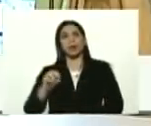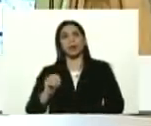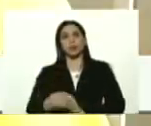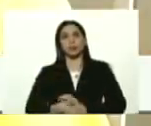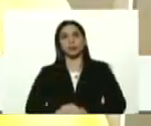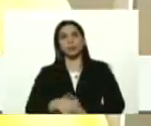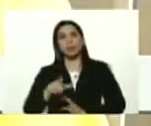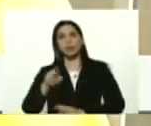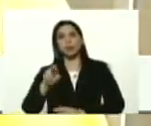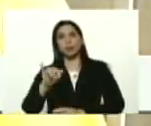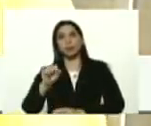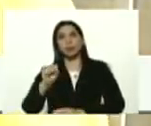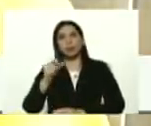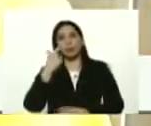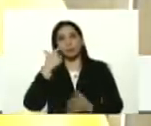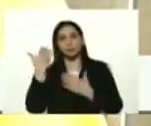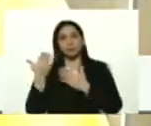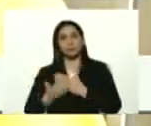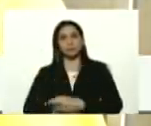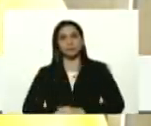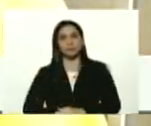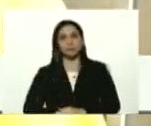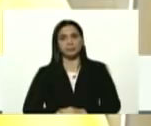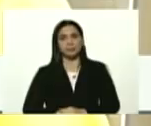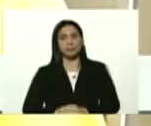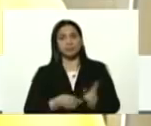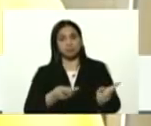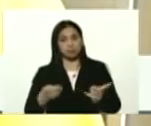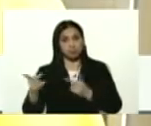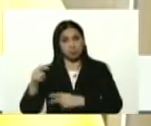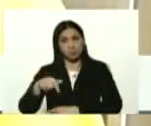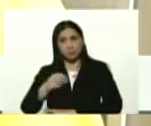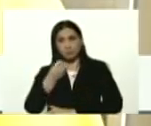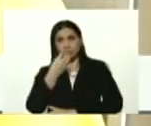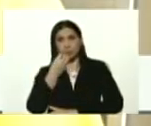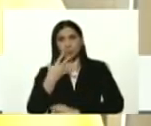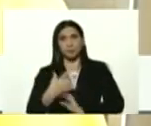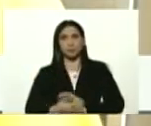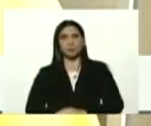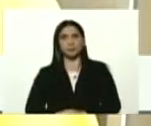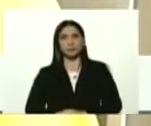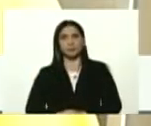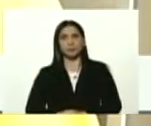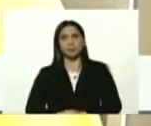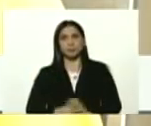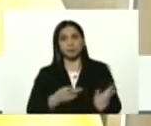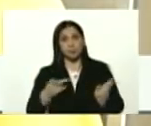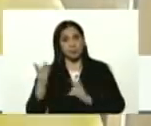Luisa Deyanira Calvo Rodríguez. Luisa, bienvenida al Palacio del Pueblo. Bienvenida, mujer.